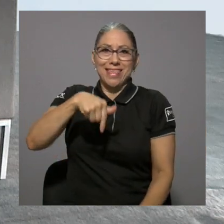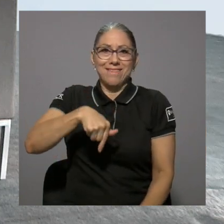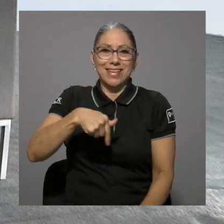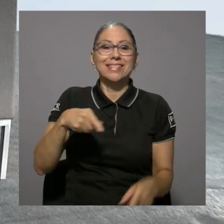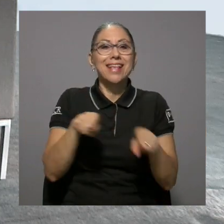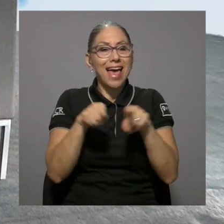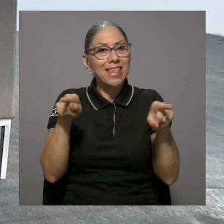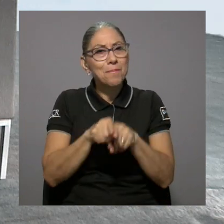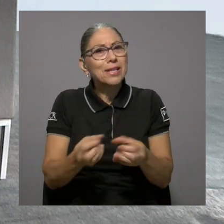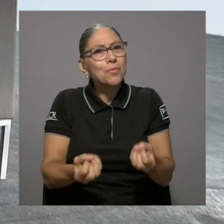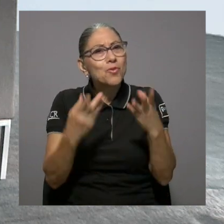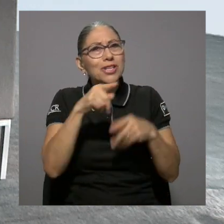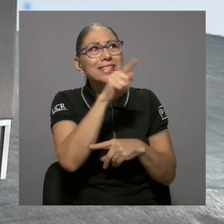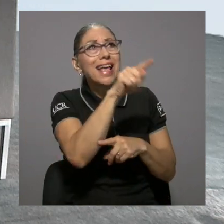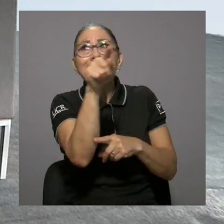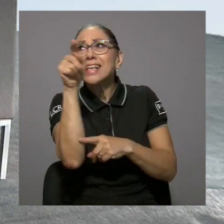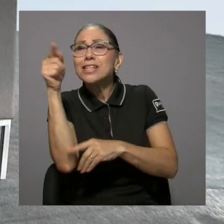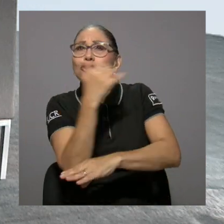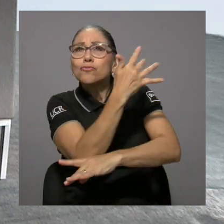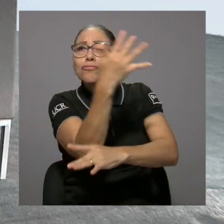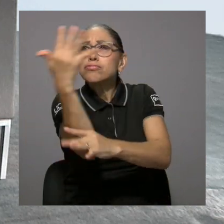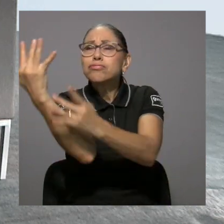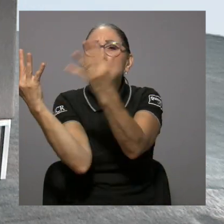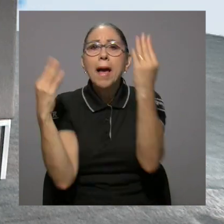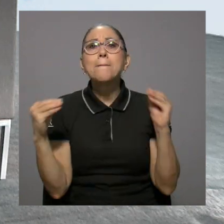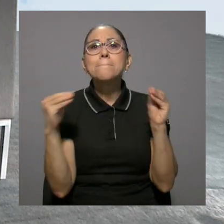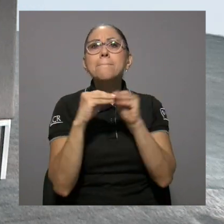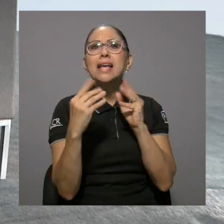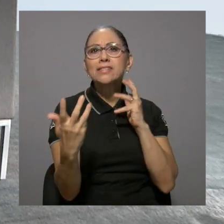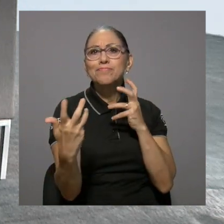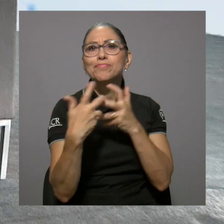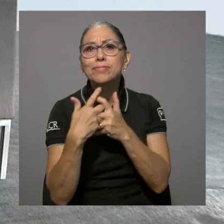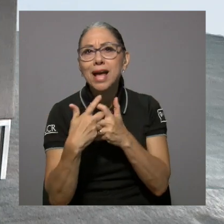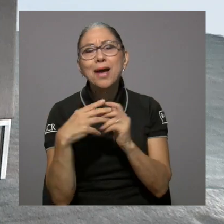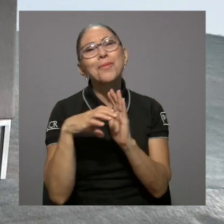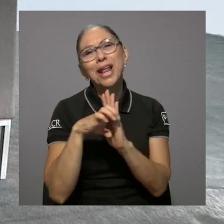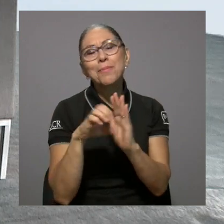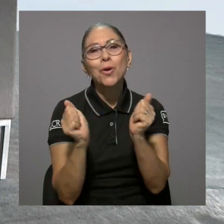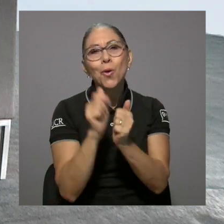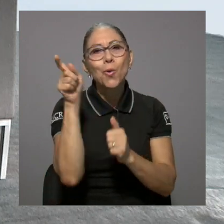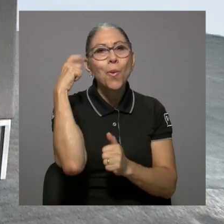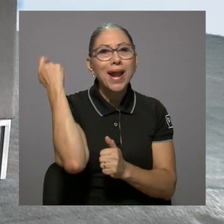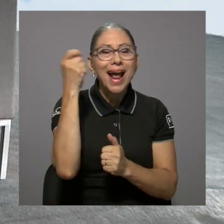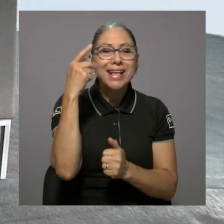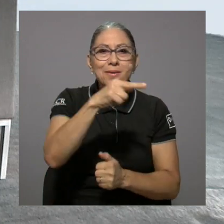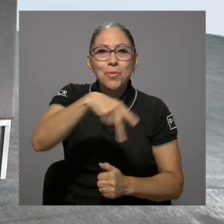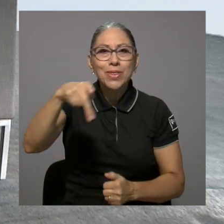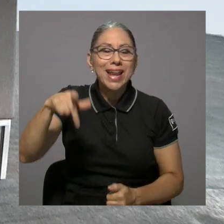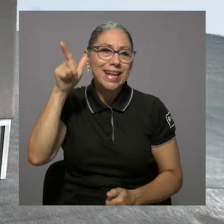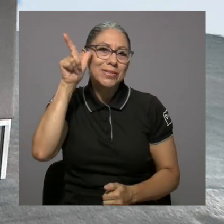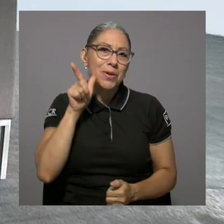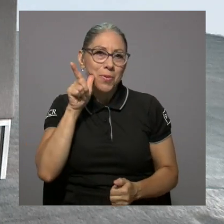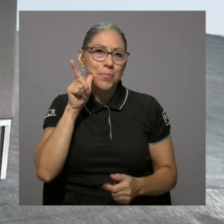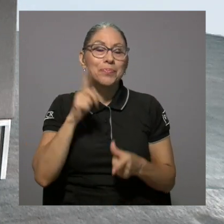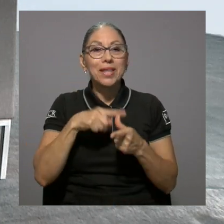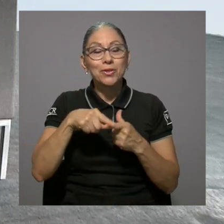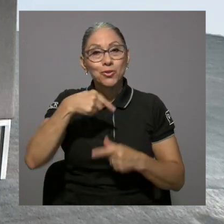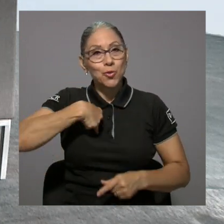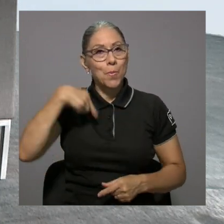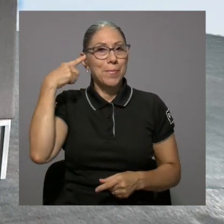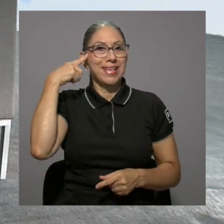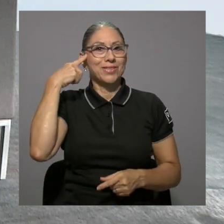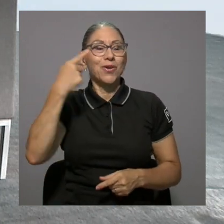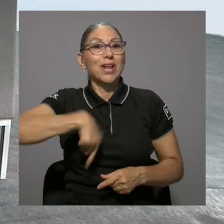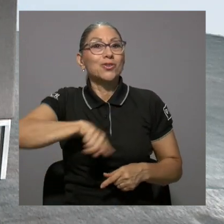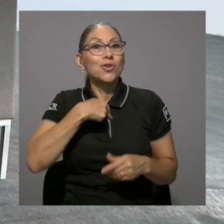especies son más indicadas para contextos como Guanacaste, como Punta Arenas o Limón. Entonces, pienso que